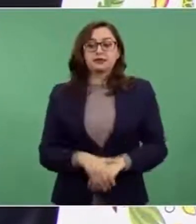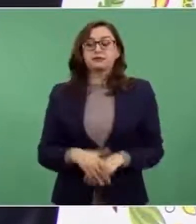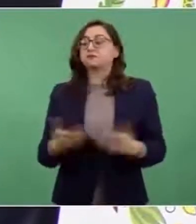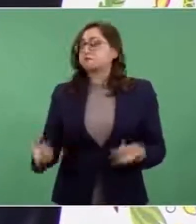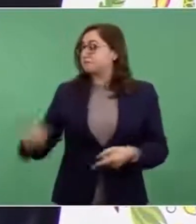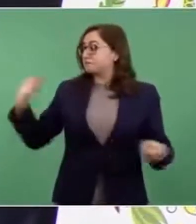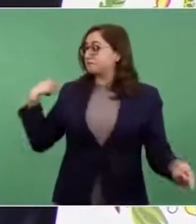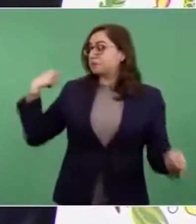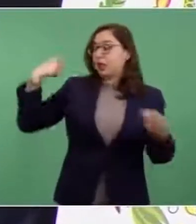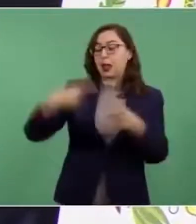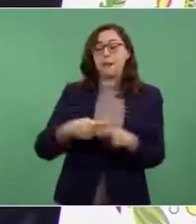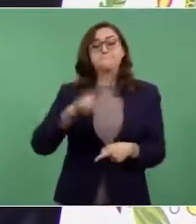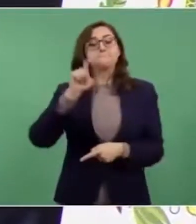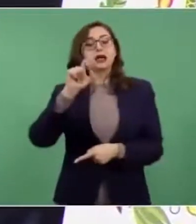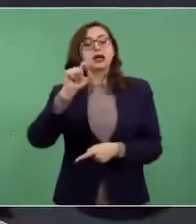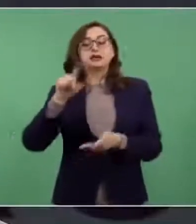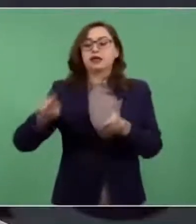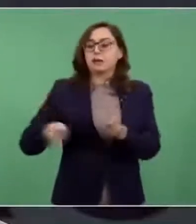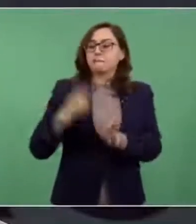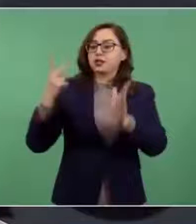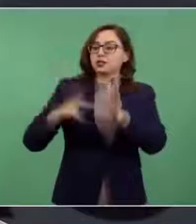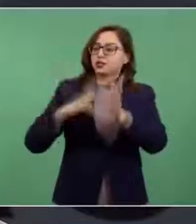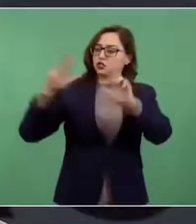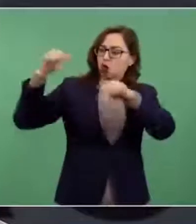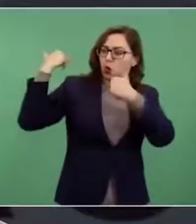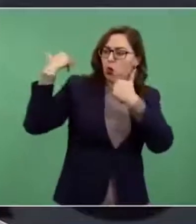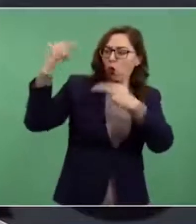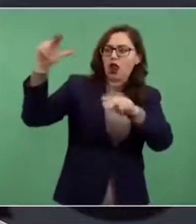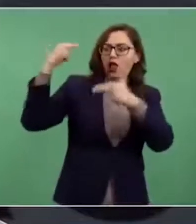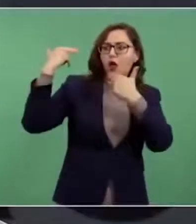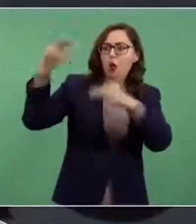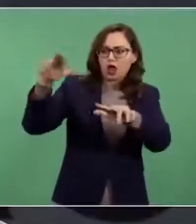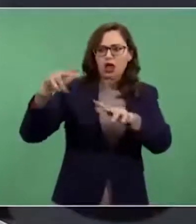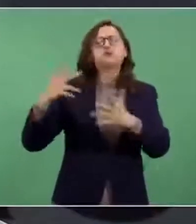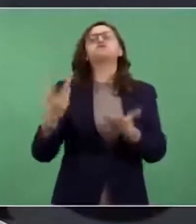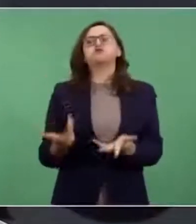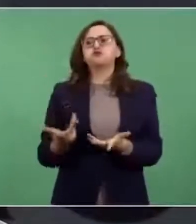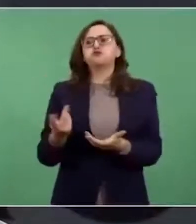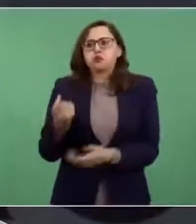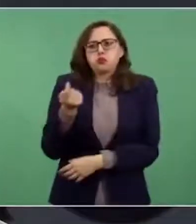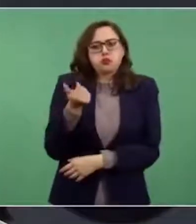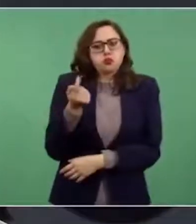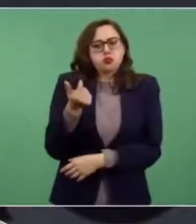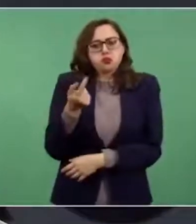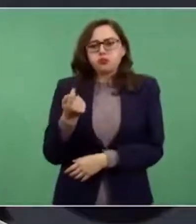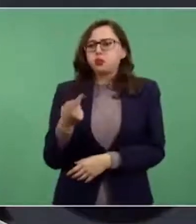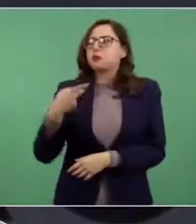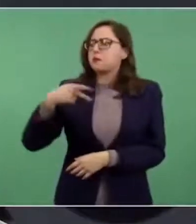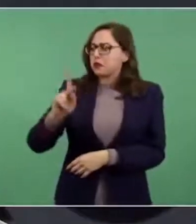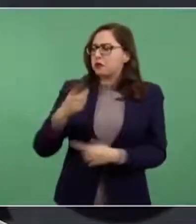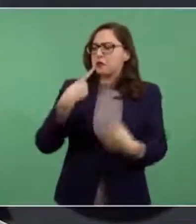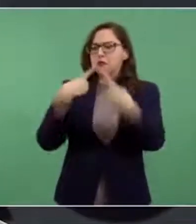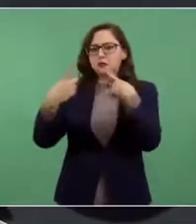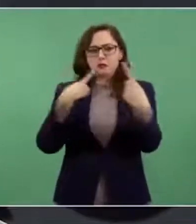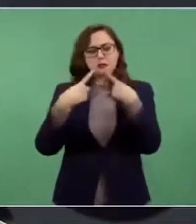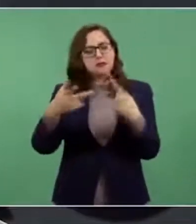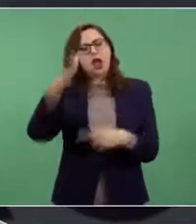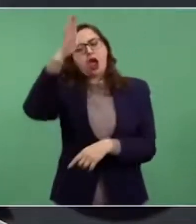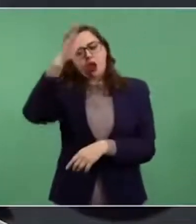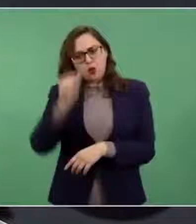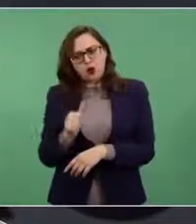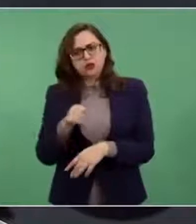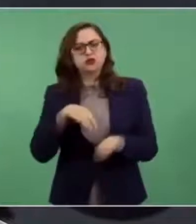han impedido, pero afortunadamente ha habido acuerdos entre